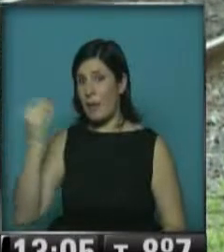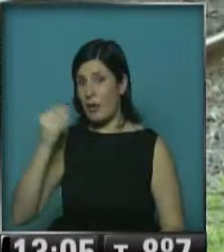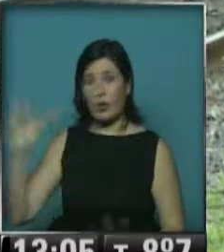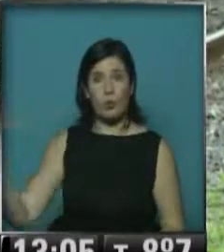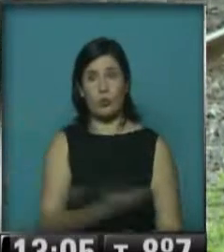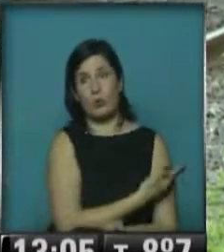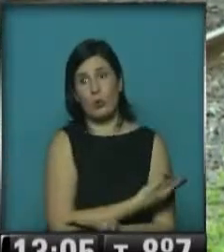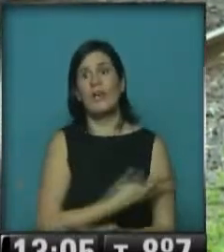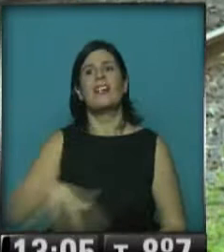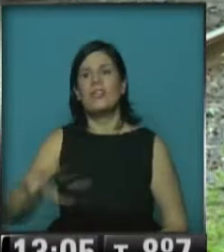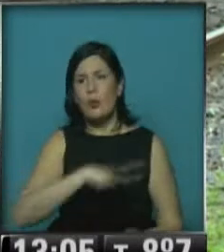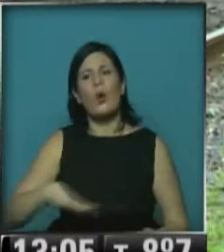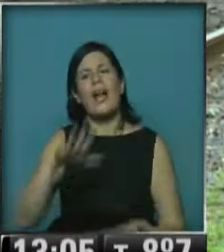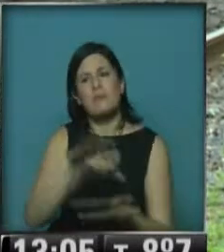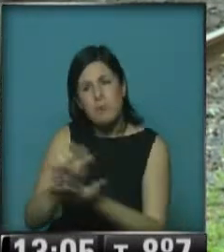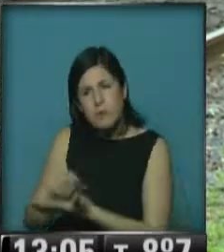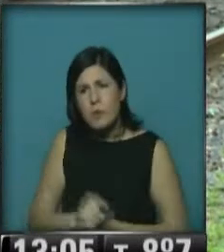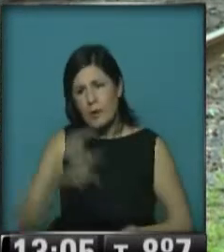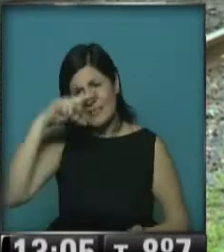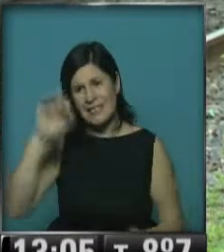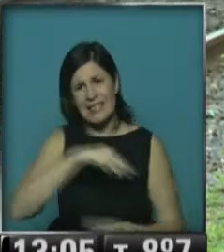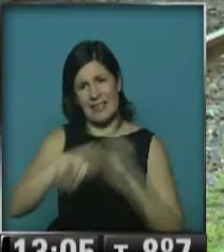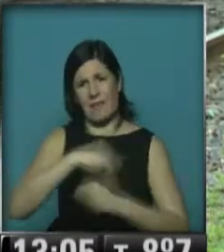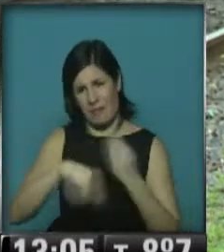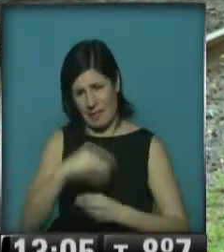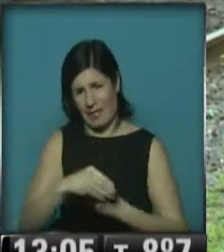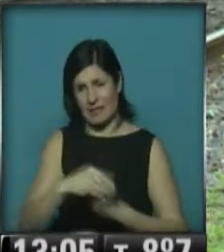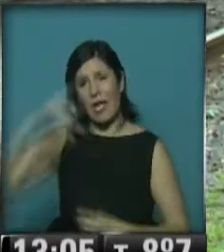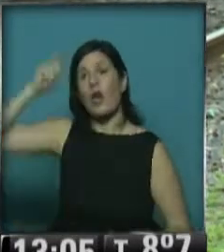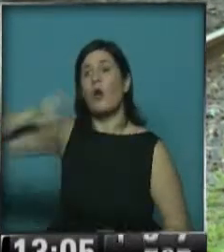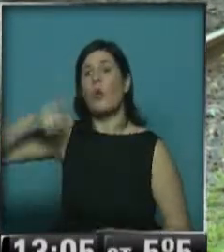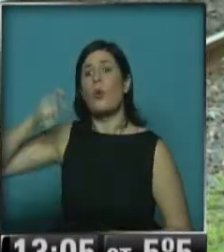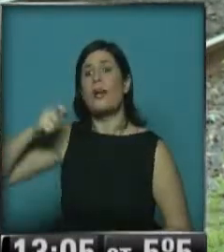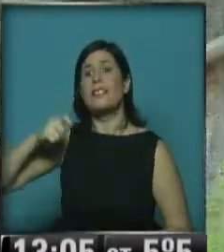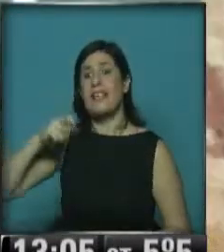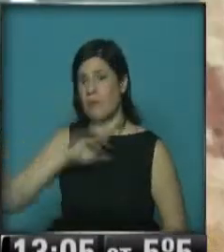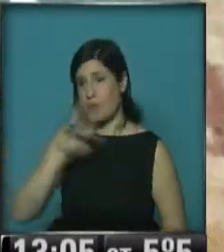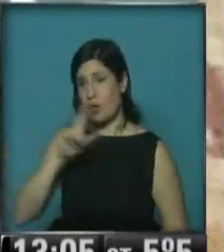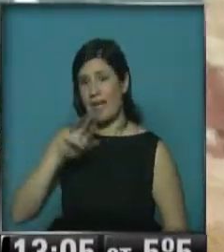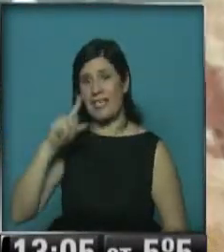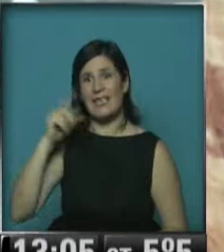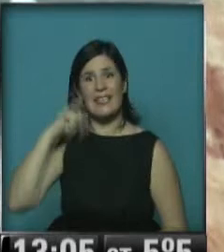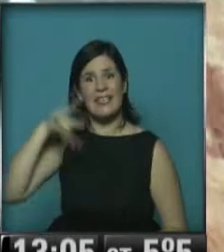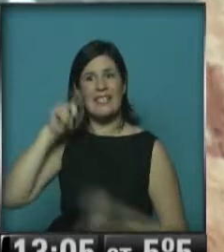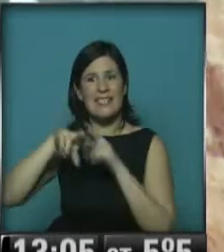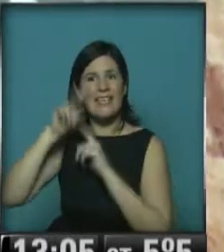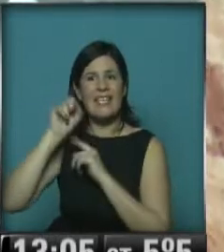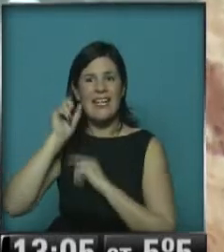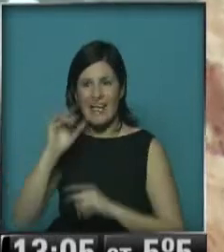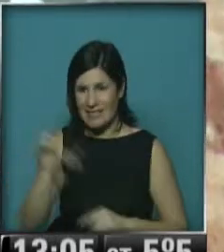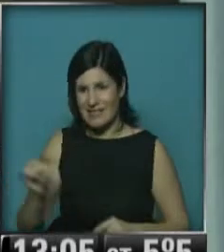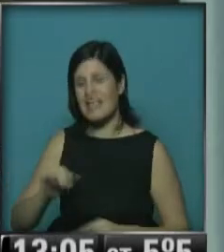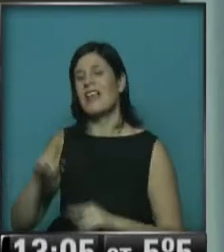700 familias viviendo en este lugar. La orden de desalojo fue dictada por la jueza Gabriela López Iñiguez. La mayoría de los habitantes se reubicó en